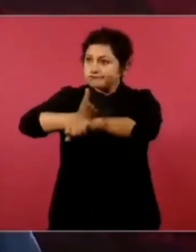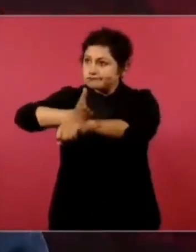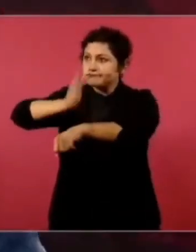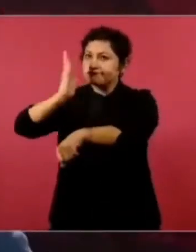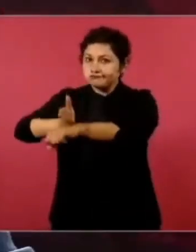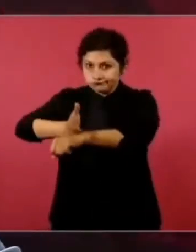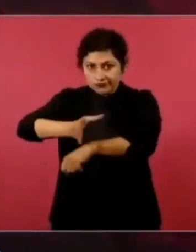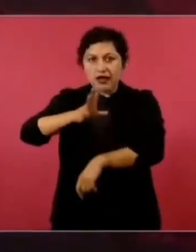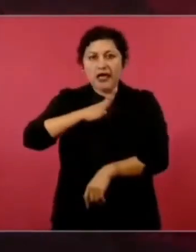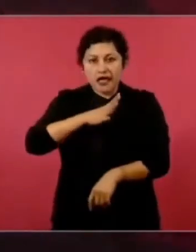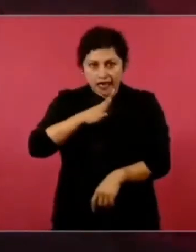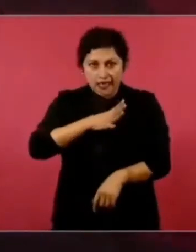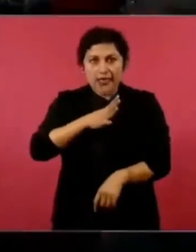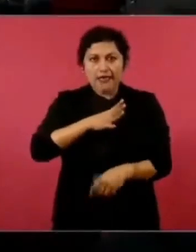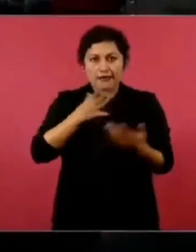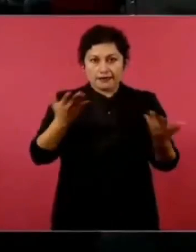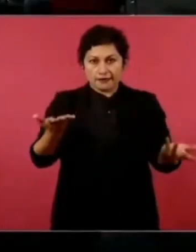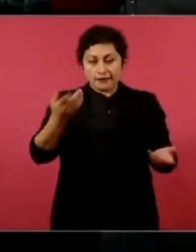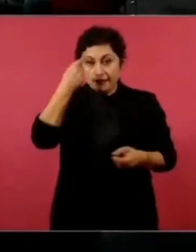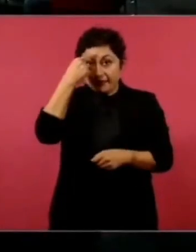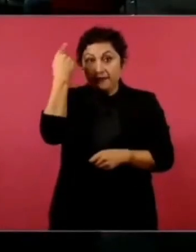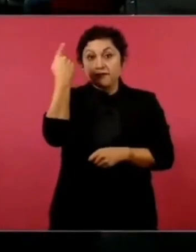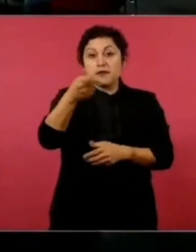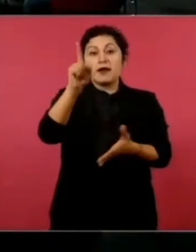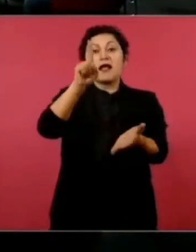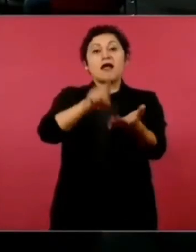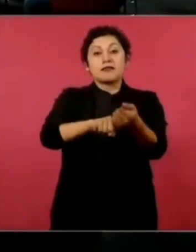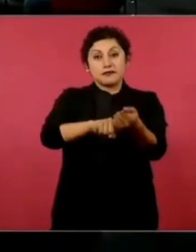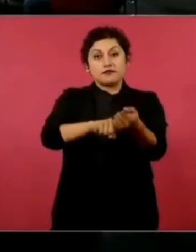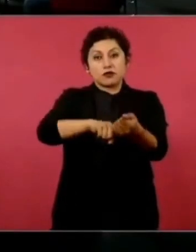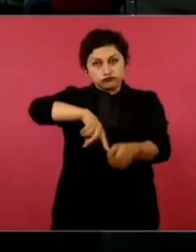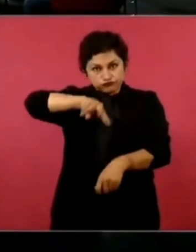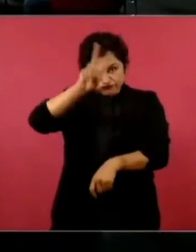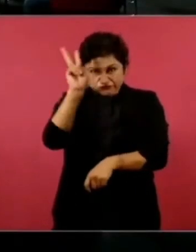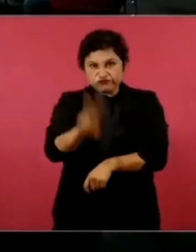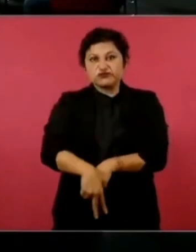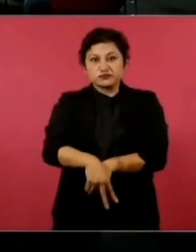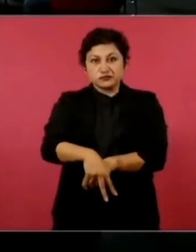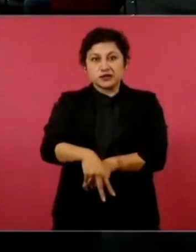se viva un auténtico Estado de Derecho.